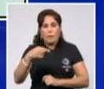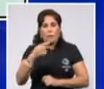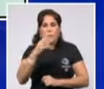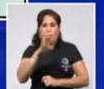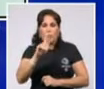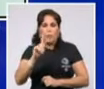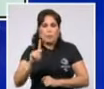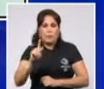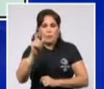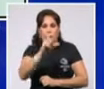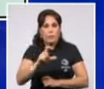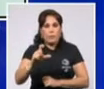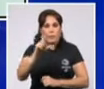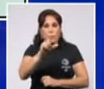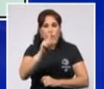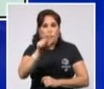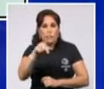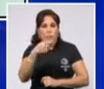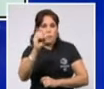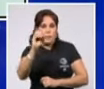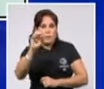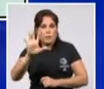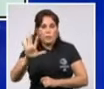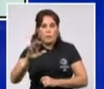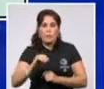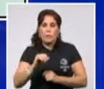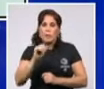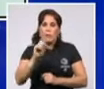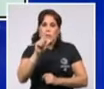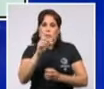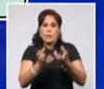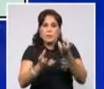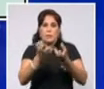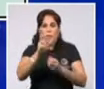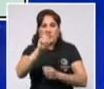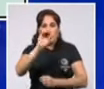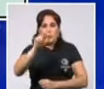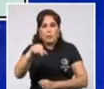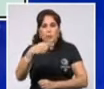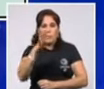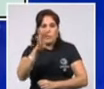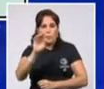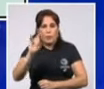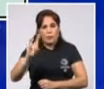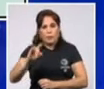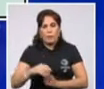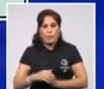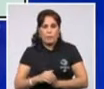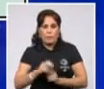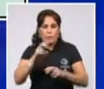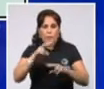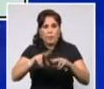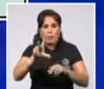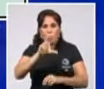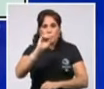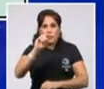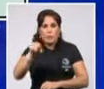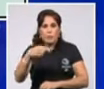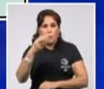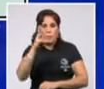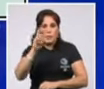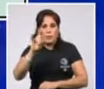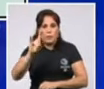6,41. Camagüey 1,05. Cienfuegos 0,49. Holguín